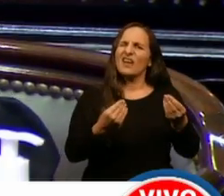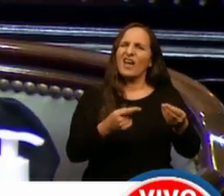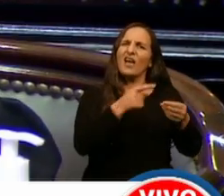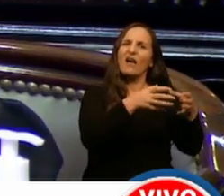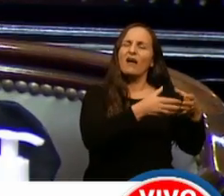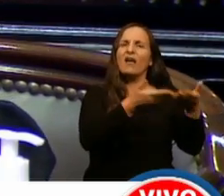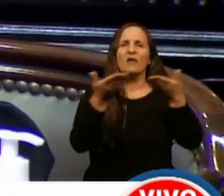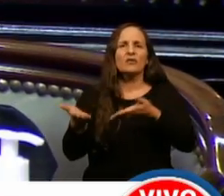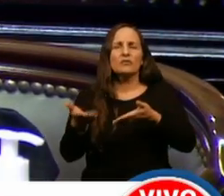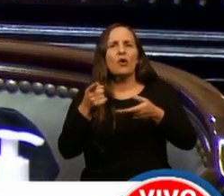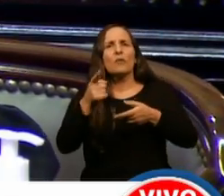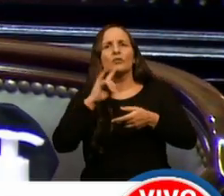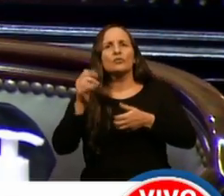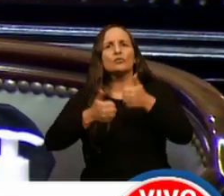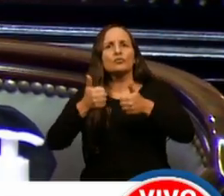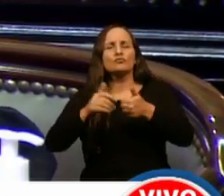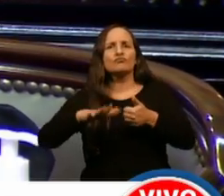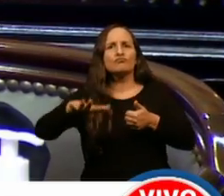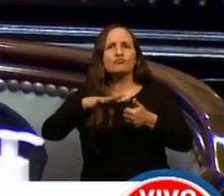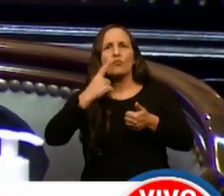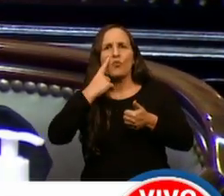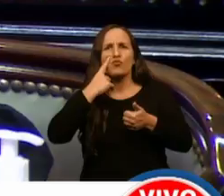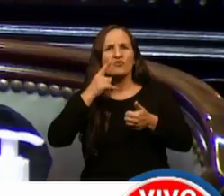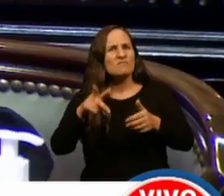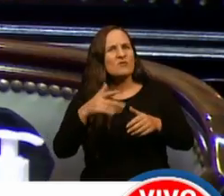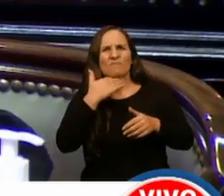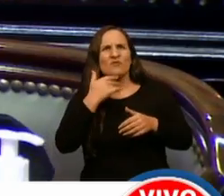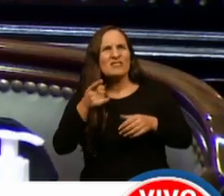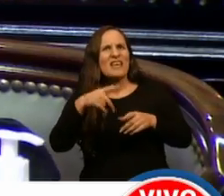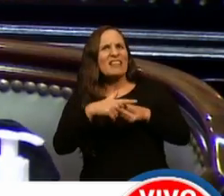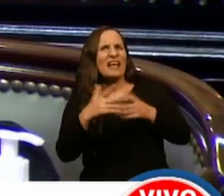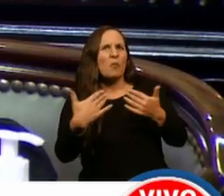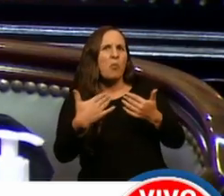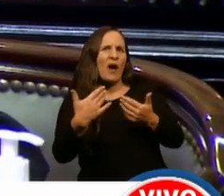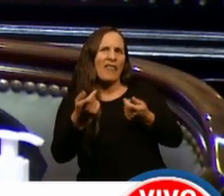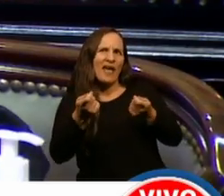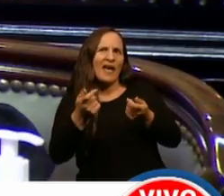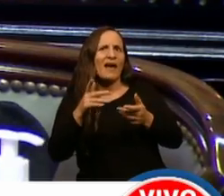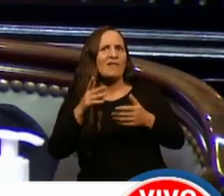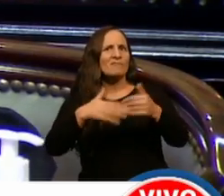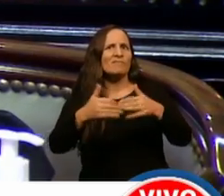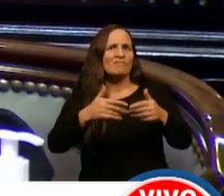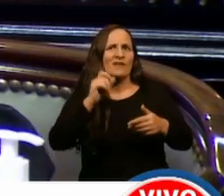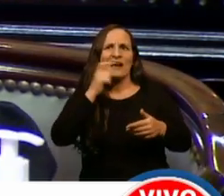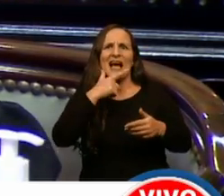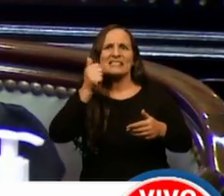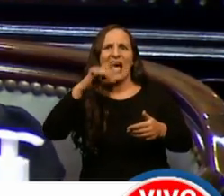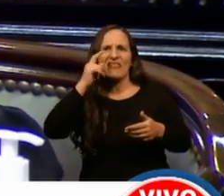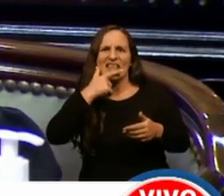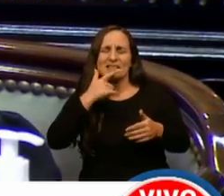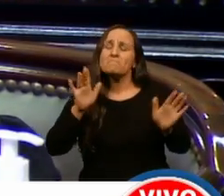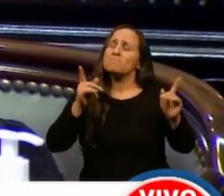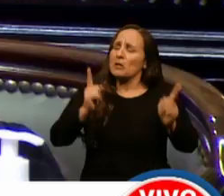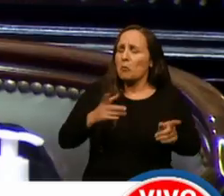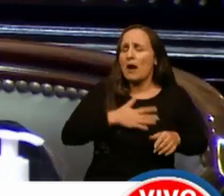un municipio que dudo seriamente de la capacidad técnica para construir un gasoducto troncal con más bastantes igualmente cerebro